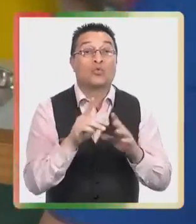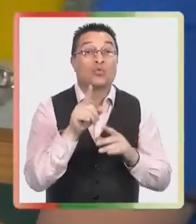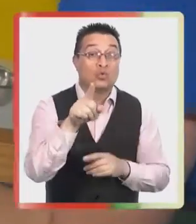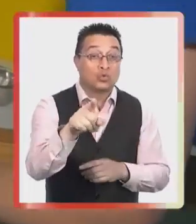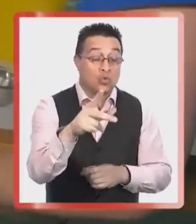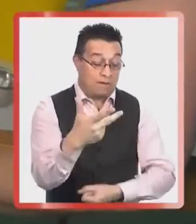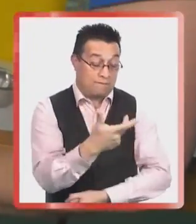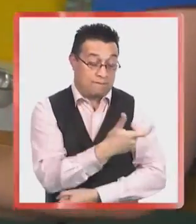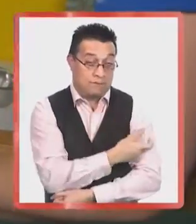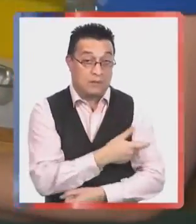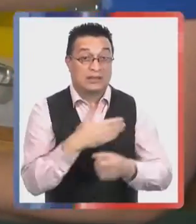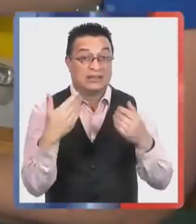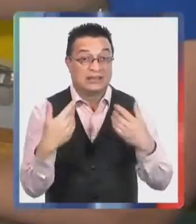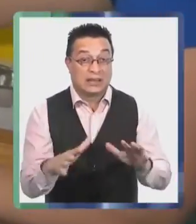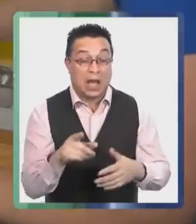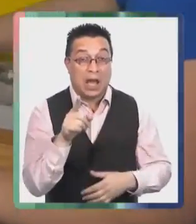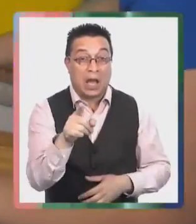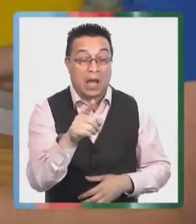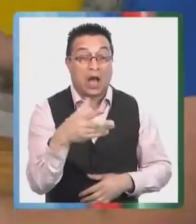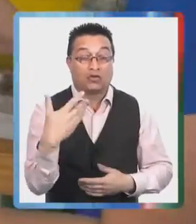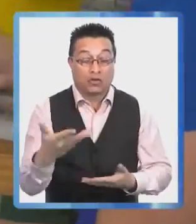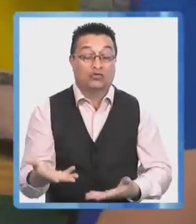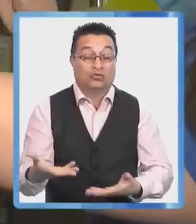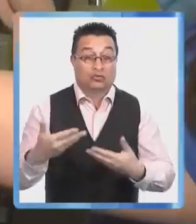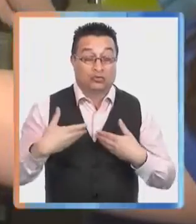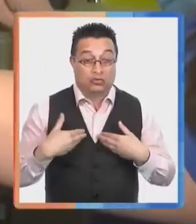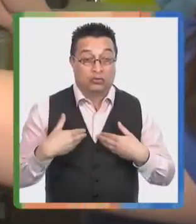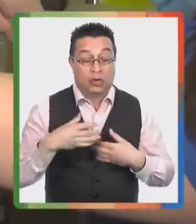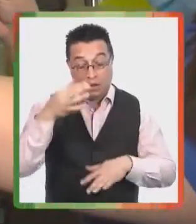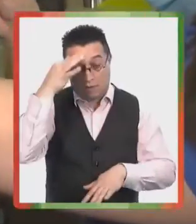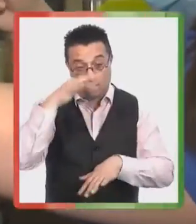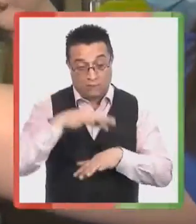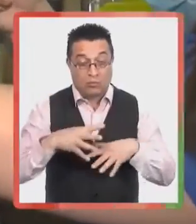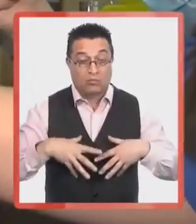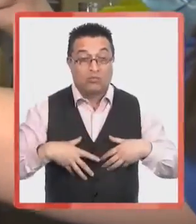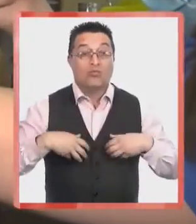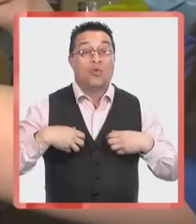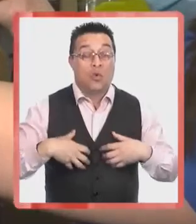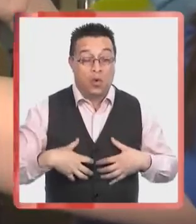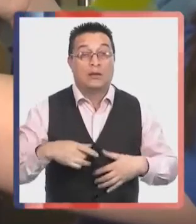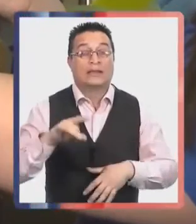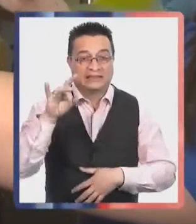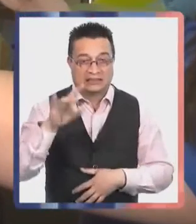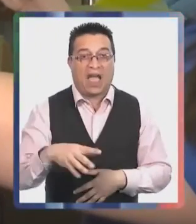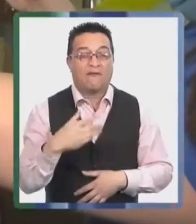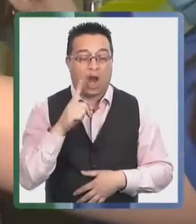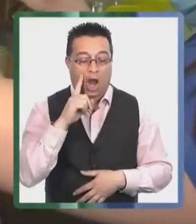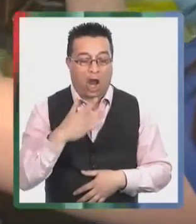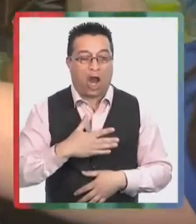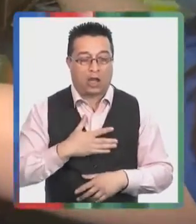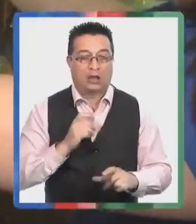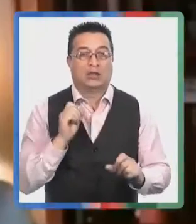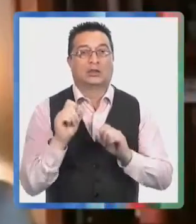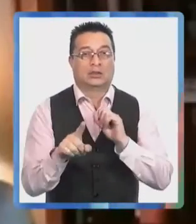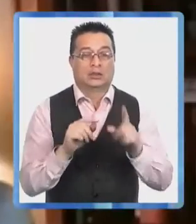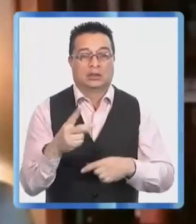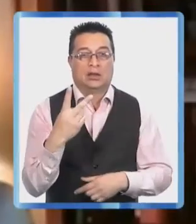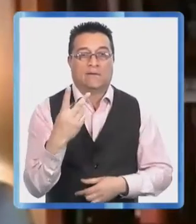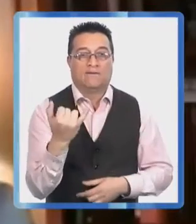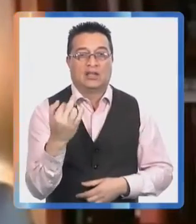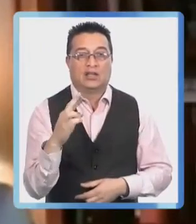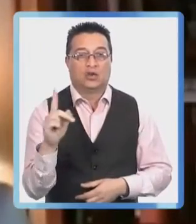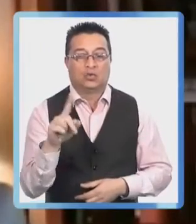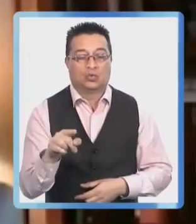tú estás vacunada o vacunado y te da un cuadro respiratorio, ya sabes que estás protegida por lo menos contra esos